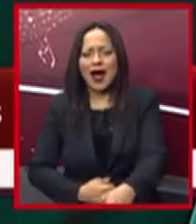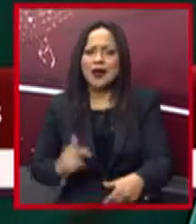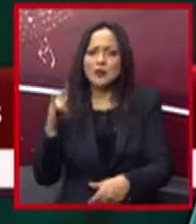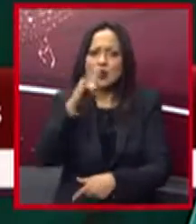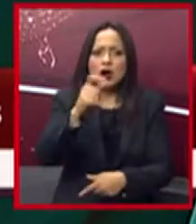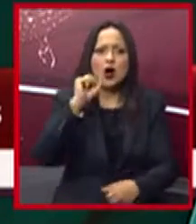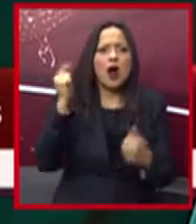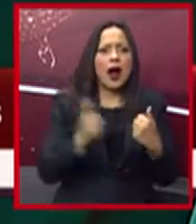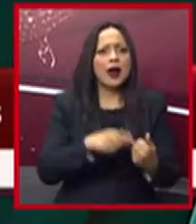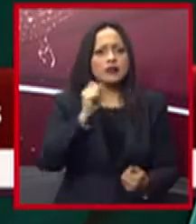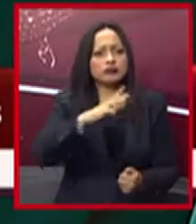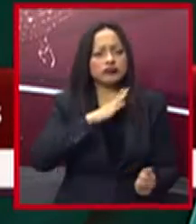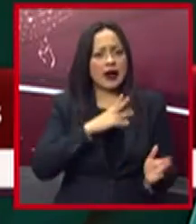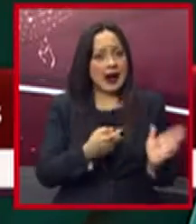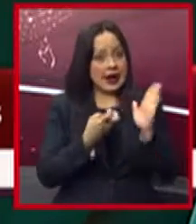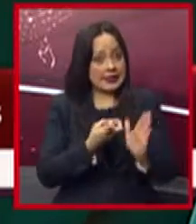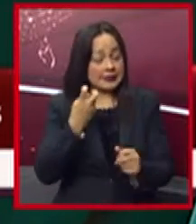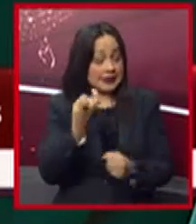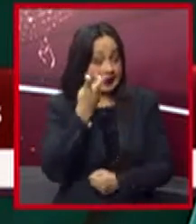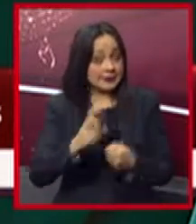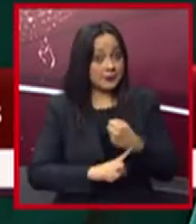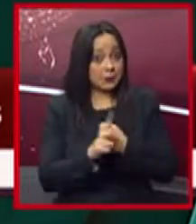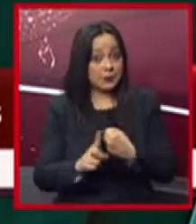a los usuarios a esta situación.